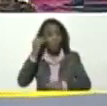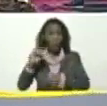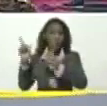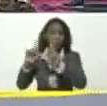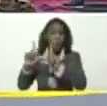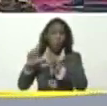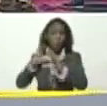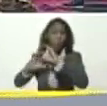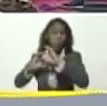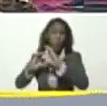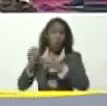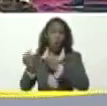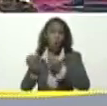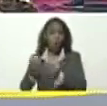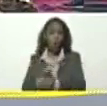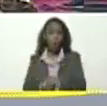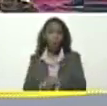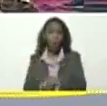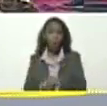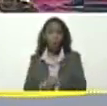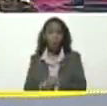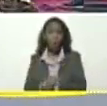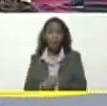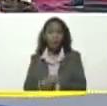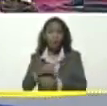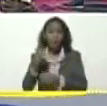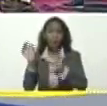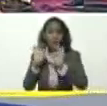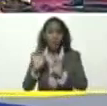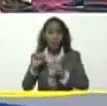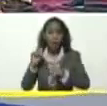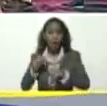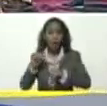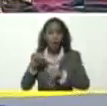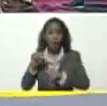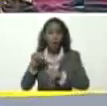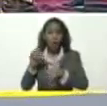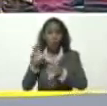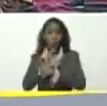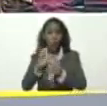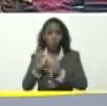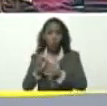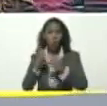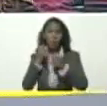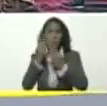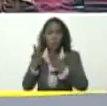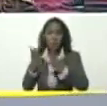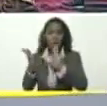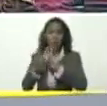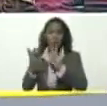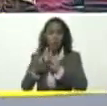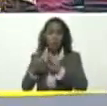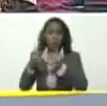comunicación, Ernesto, de los medios de comunicación tradicionales, buena cobertura,